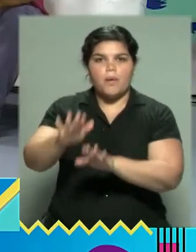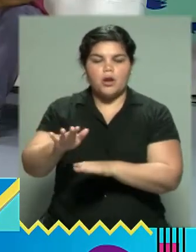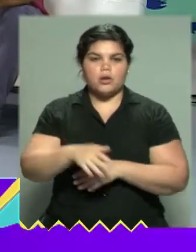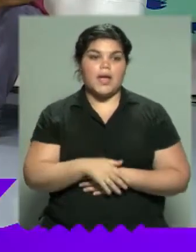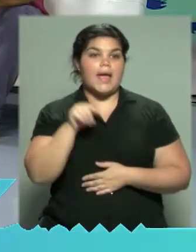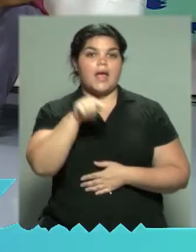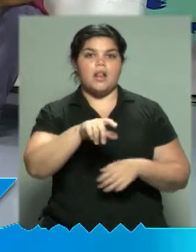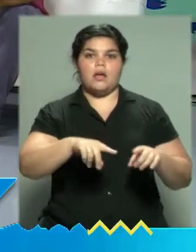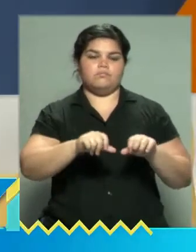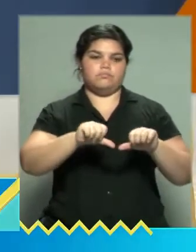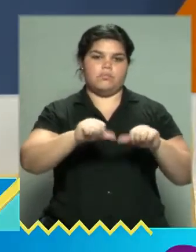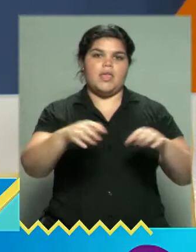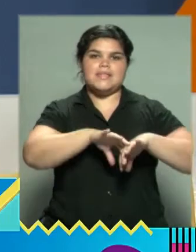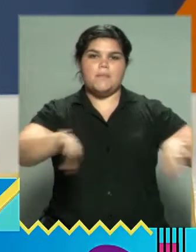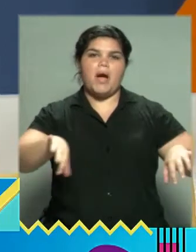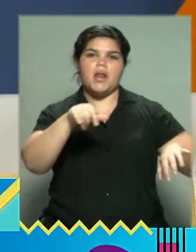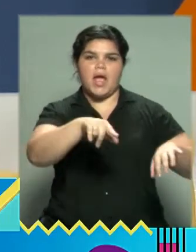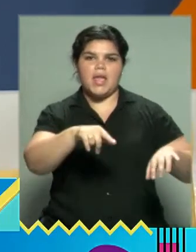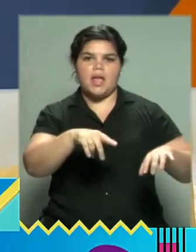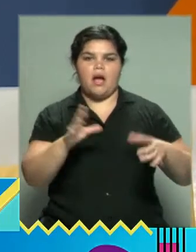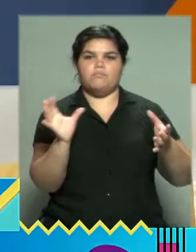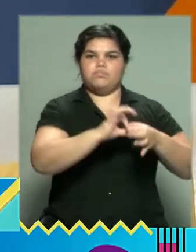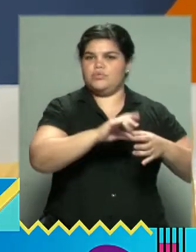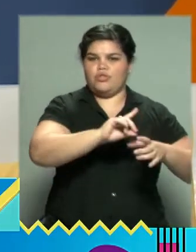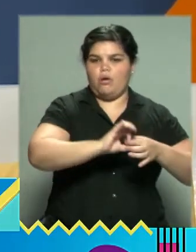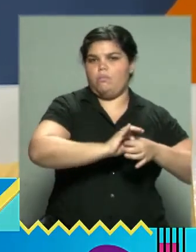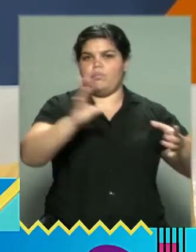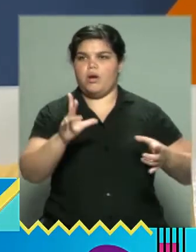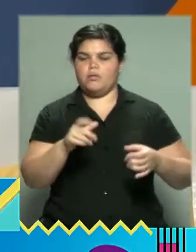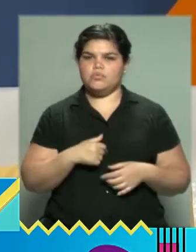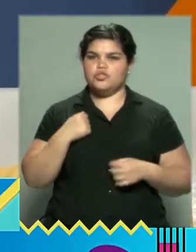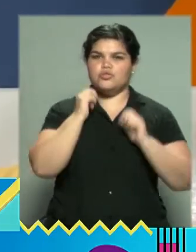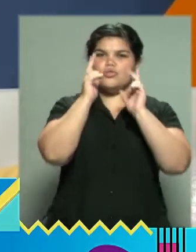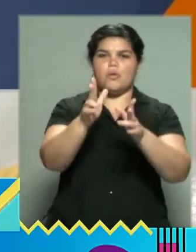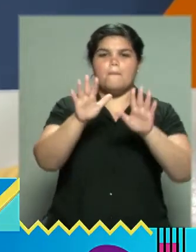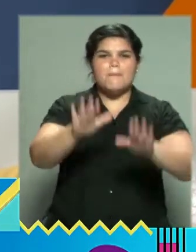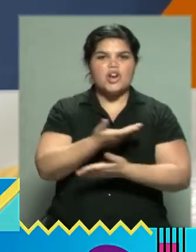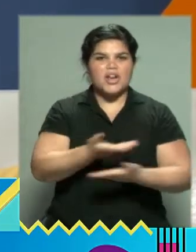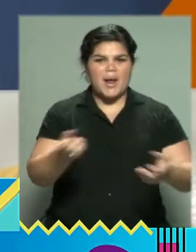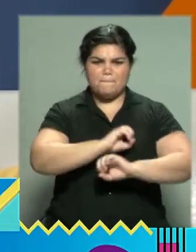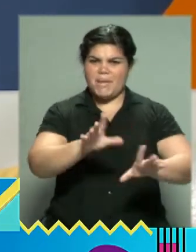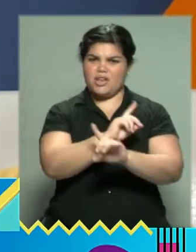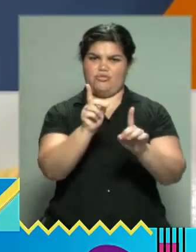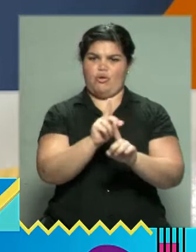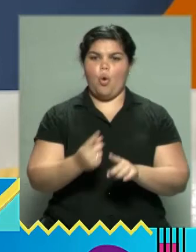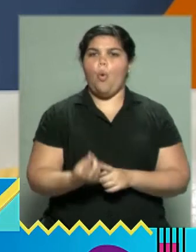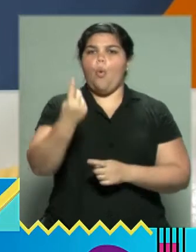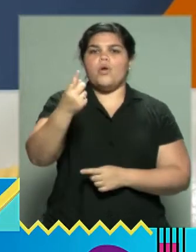con Moyano, está bien, pero evidentemente tampoco estoy diciendo que esté mal el paro general, y además fue el paro general de una CGT nada